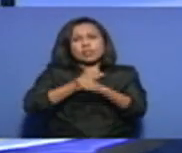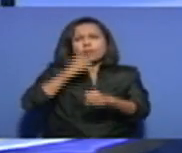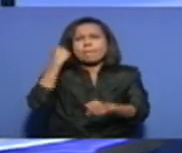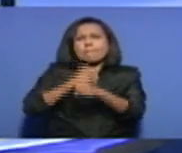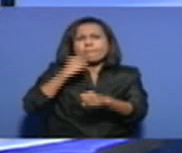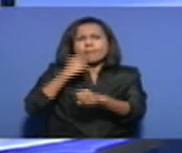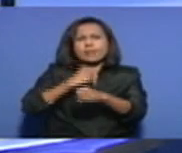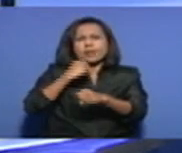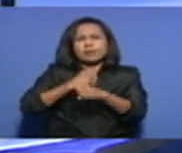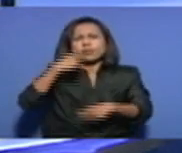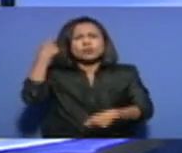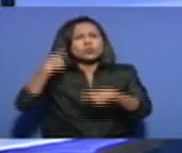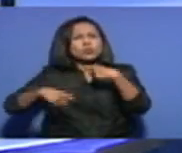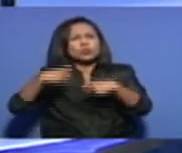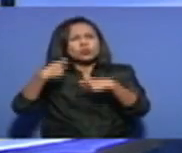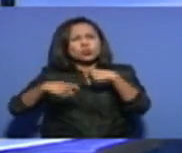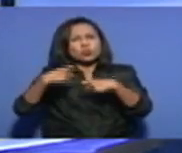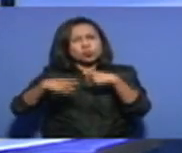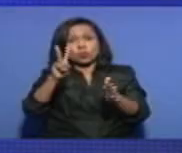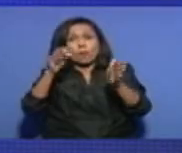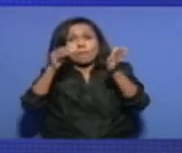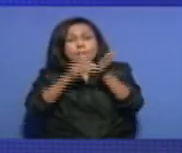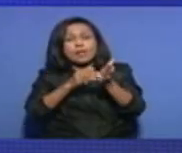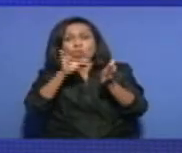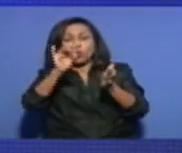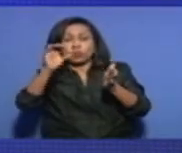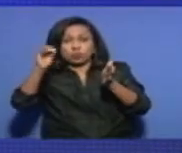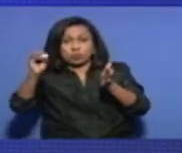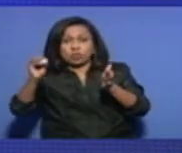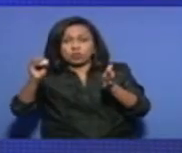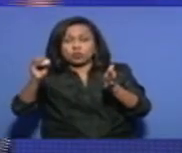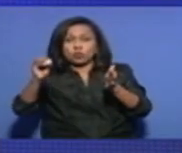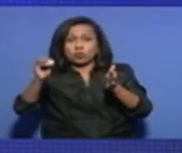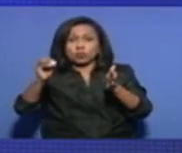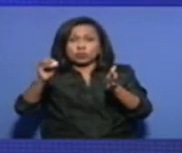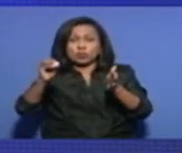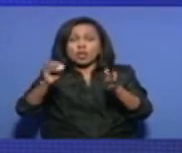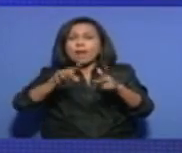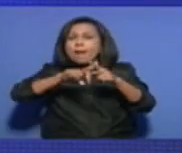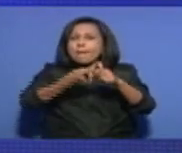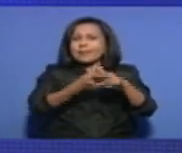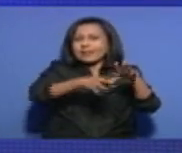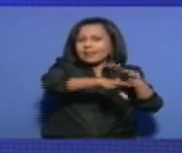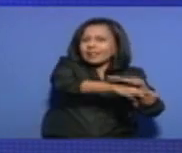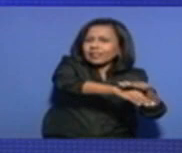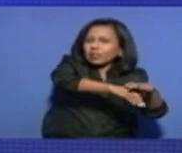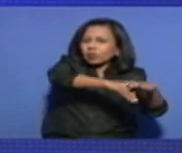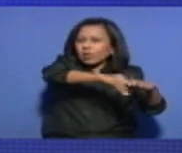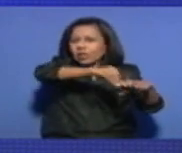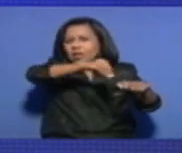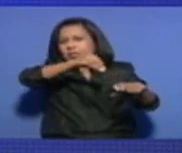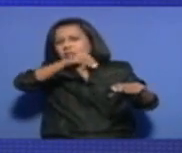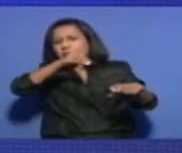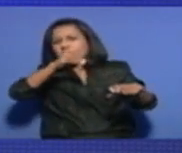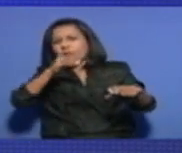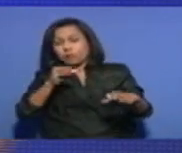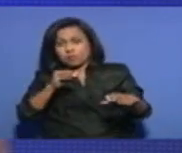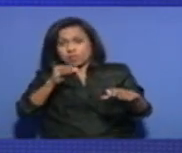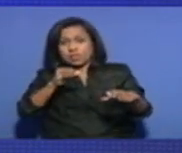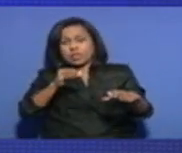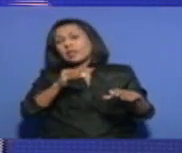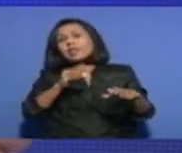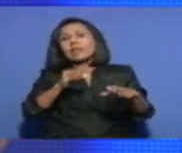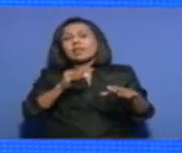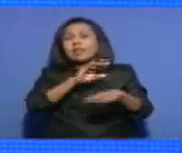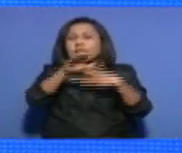arduamente en pro del trabajador de aseo. Un trabajo de adentro hacia afuera, de asegurarnos de que el trabajador esté